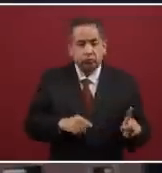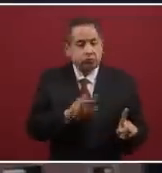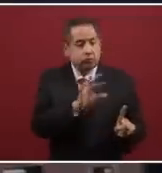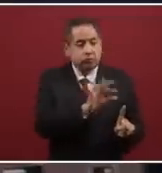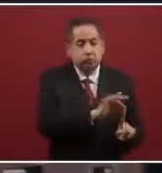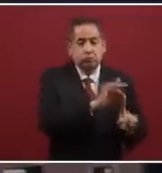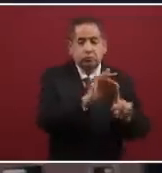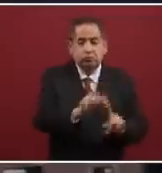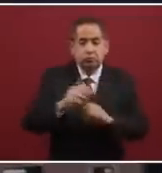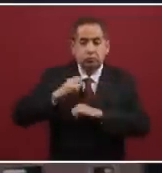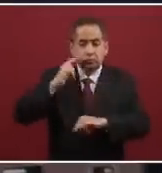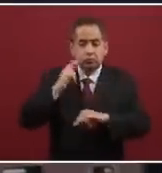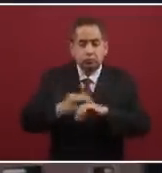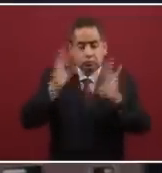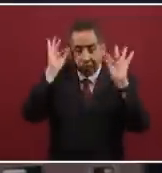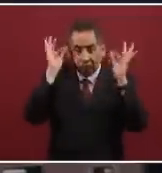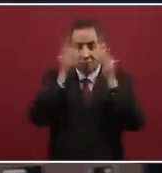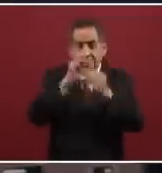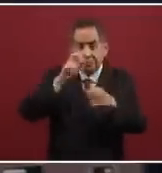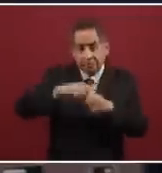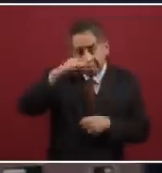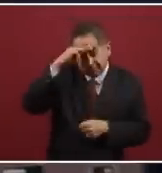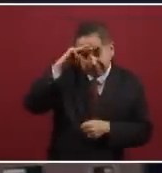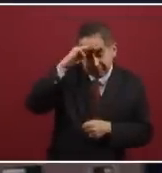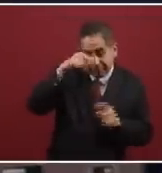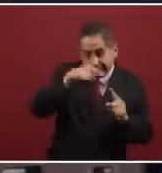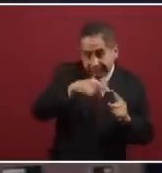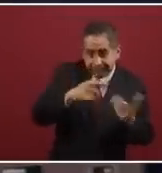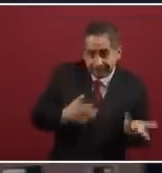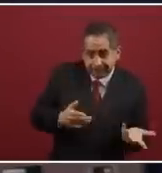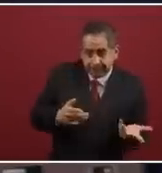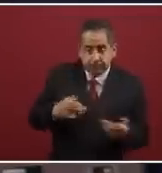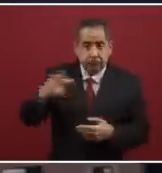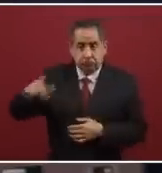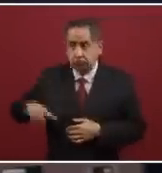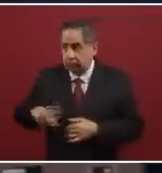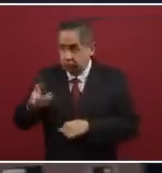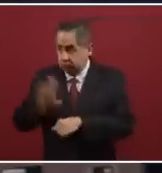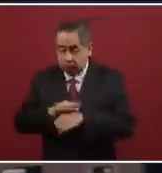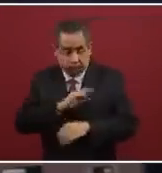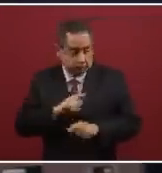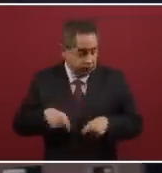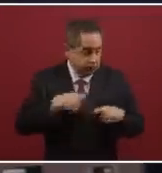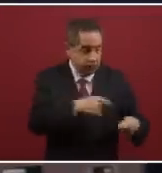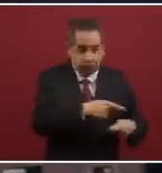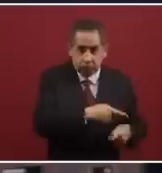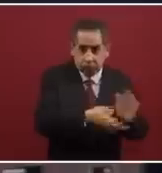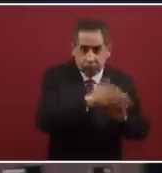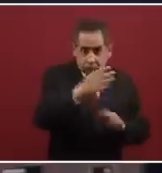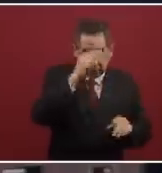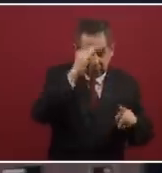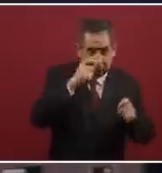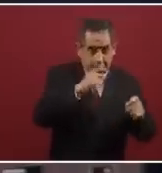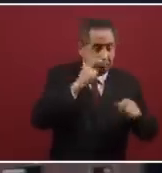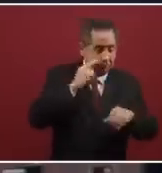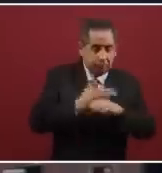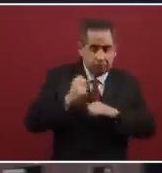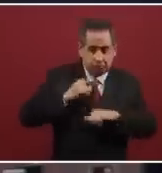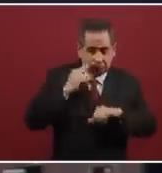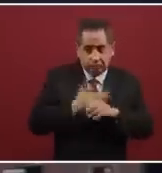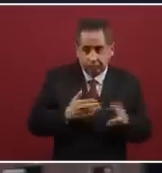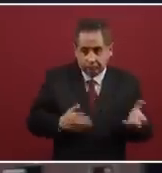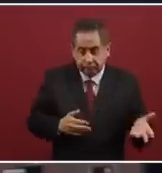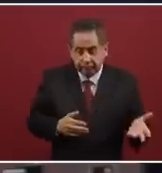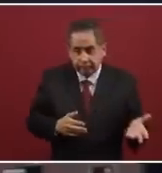como titular de la aduana de Mexicali. Aquí la pregunta sería, ¿su gobierno permitirá este tipo de conductas en este tipo de encargados en